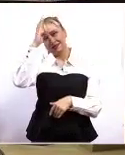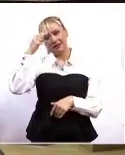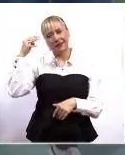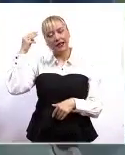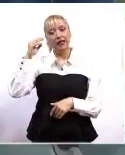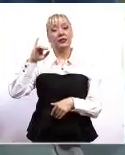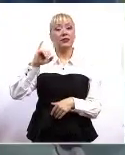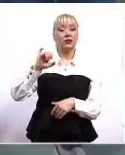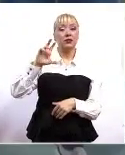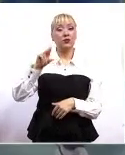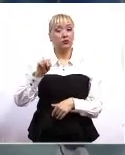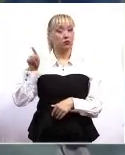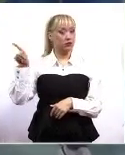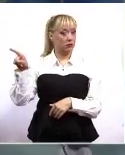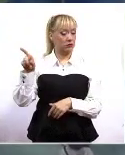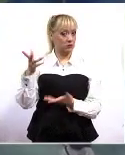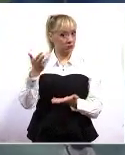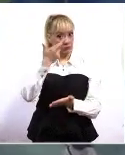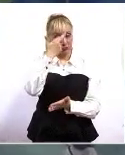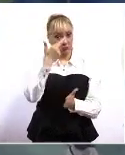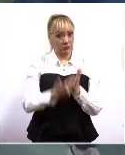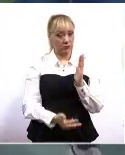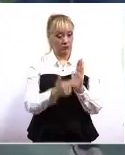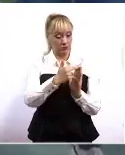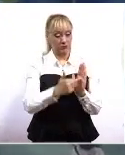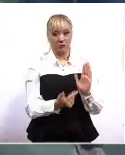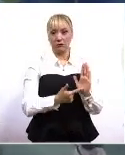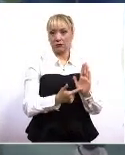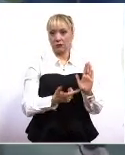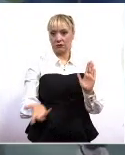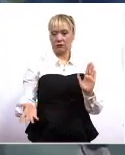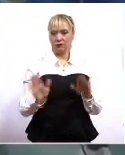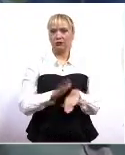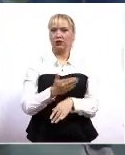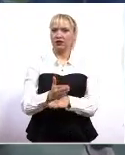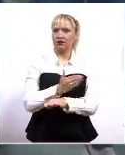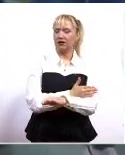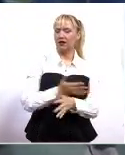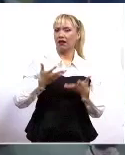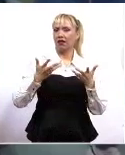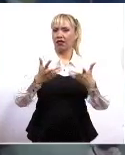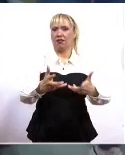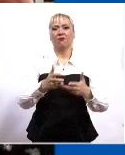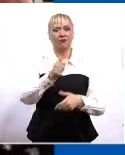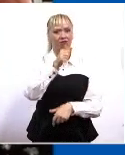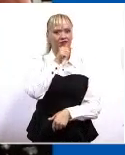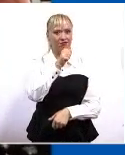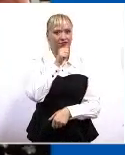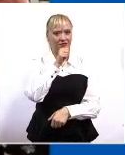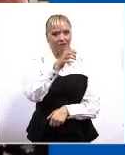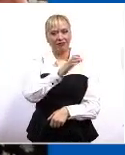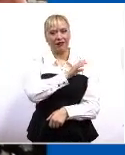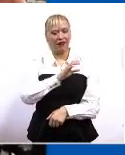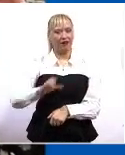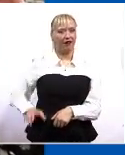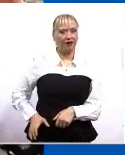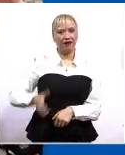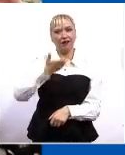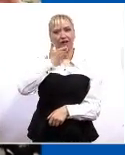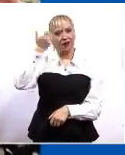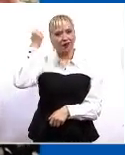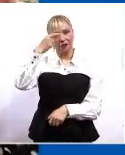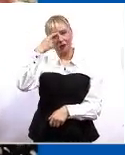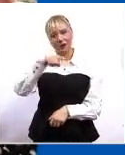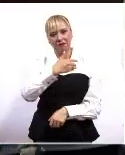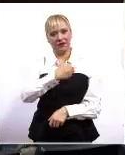constituye o no una estrategia ilegal para posicionar a Marcelo Ebrard Casaubon como eventual precandidato y candidato a la presidencia